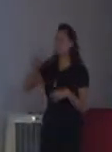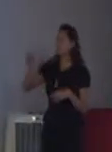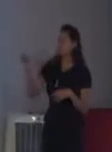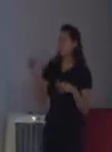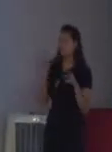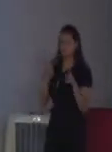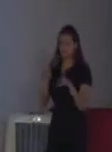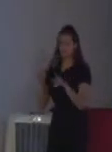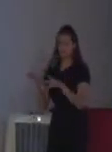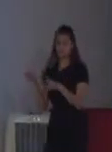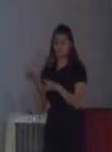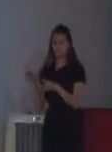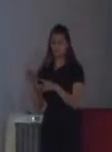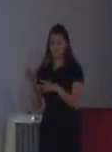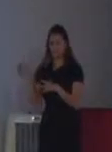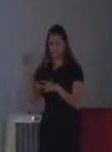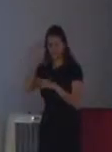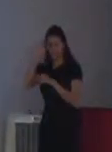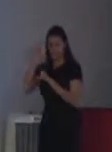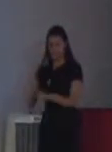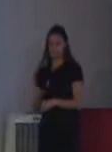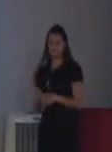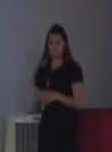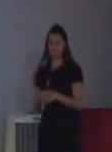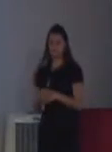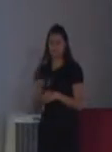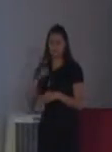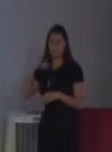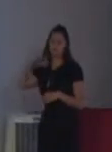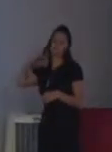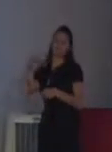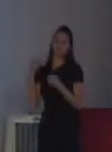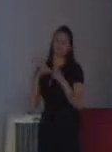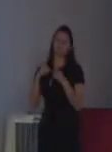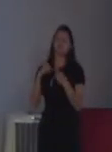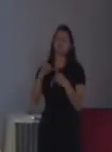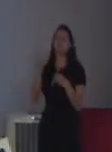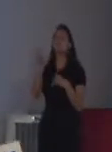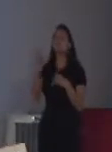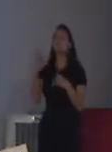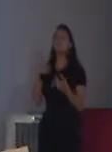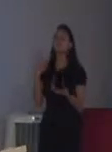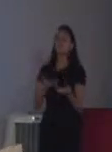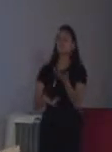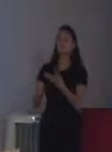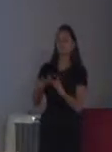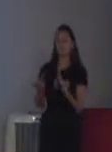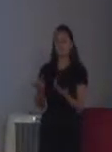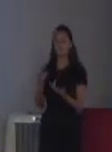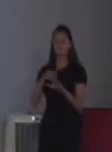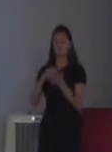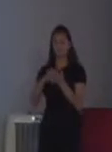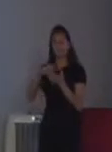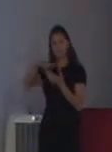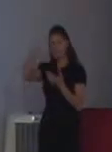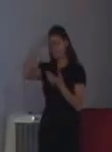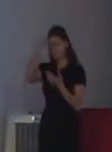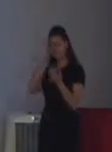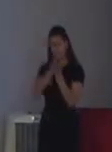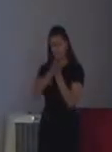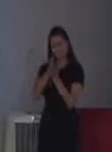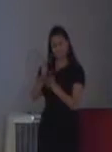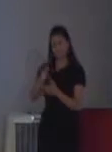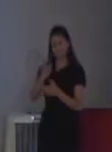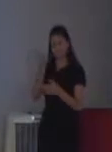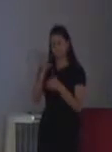tienen otras capacidades y también cómo, digamos, yo me relaciono con ellos. O sea, es un aprendizaje permanente. O sea, para mí,